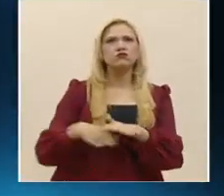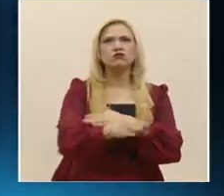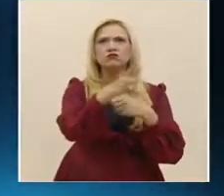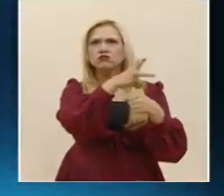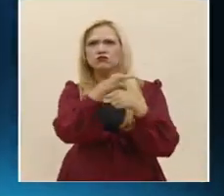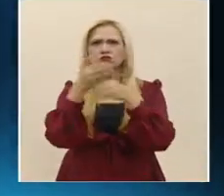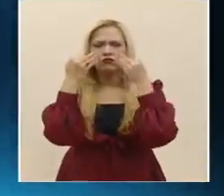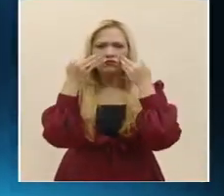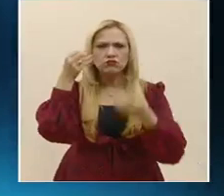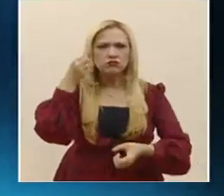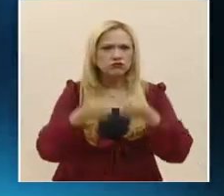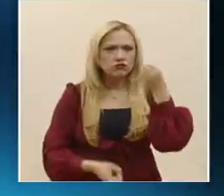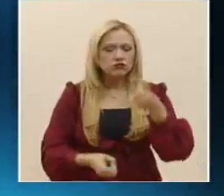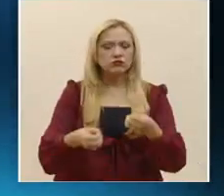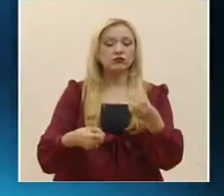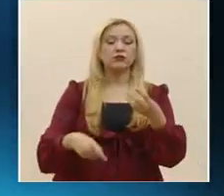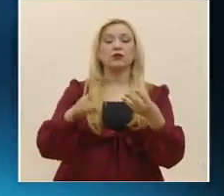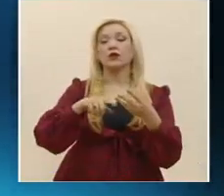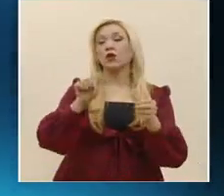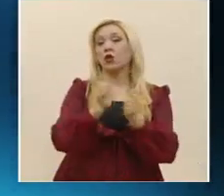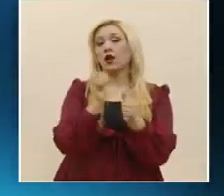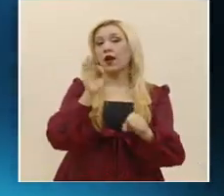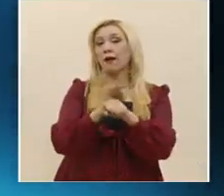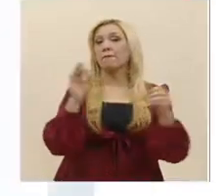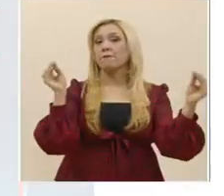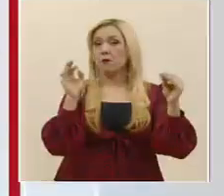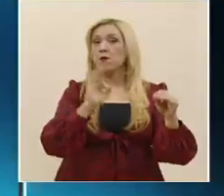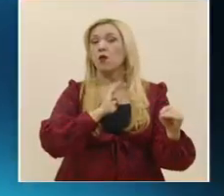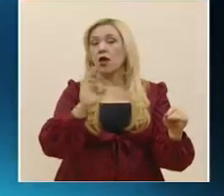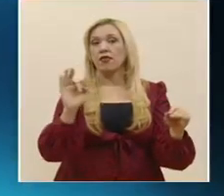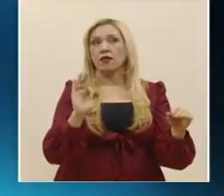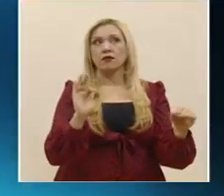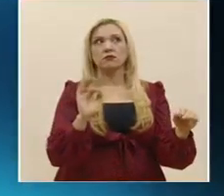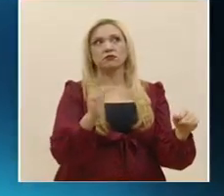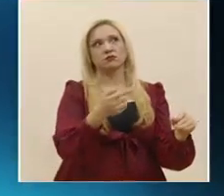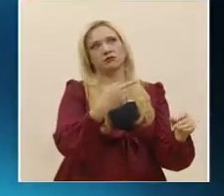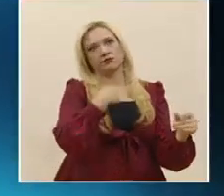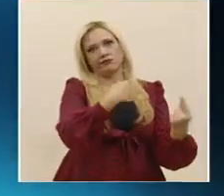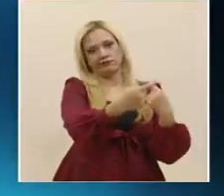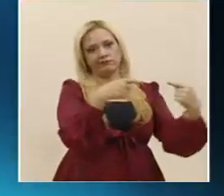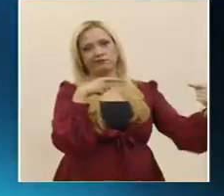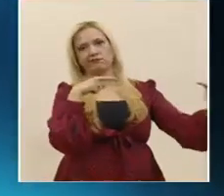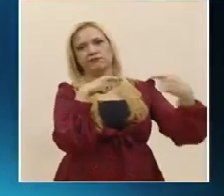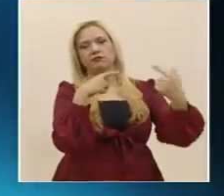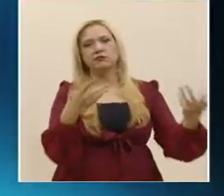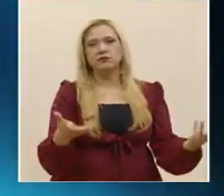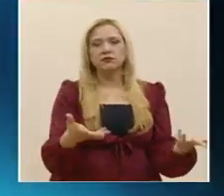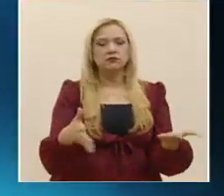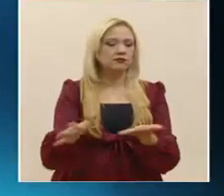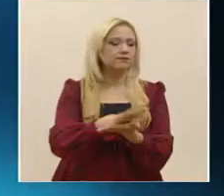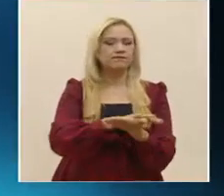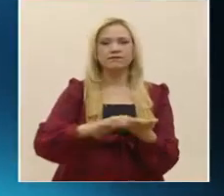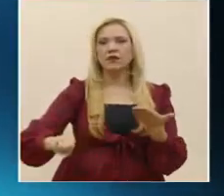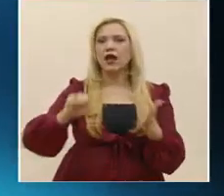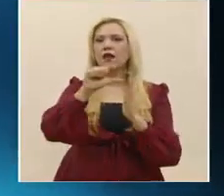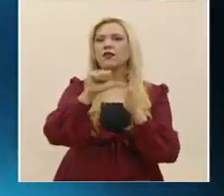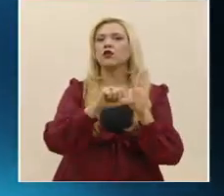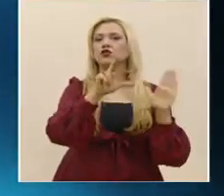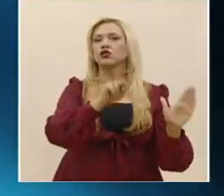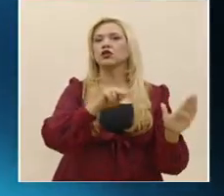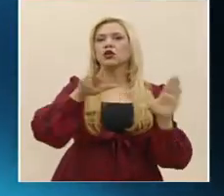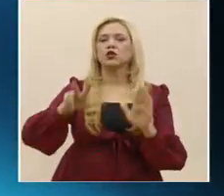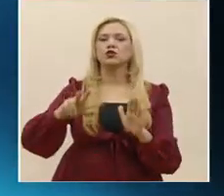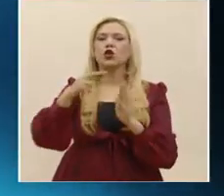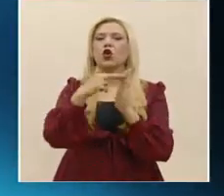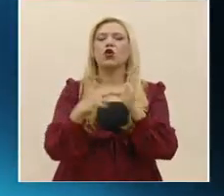puede impugnar mediante el juicio de amparo indirecto. La nulidad de la notificación, prevista en el artículo 88 del Código Nacional